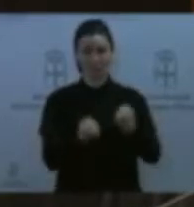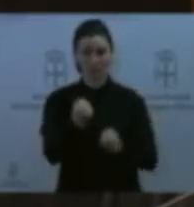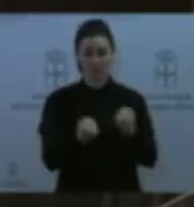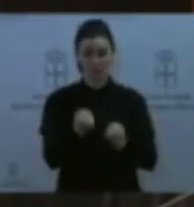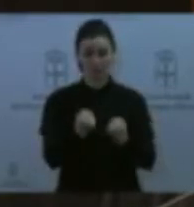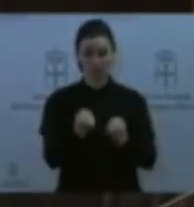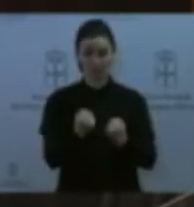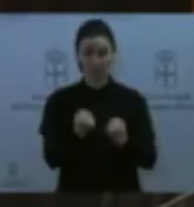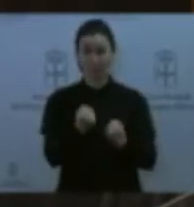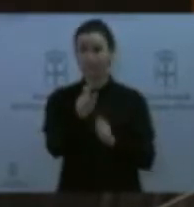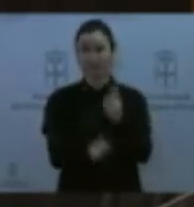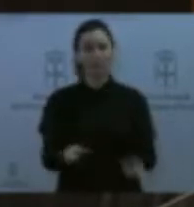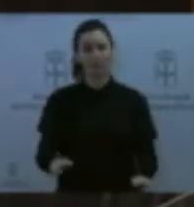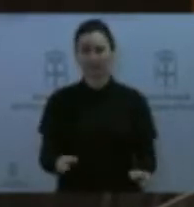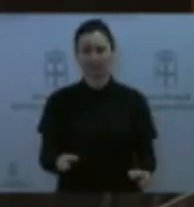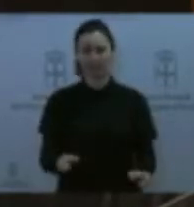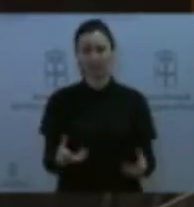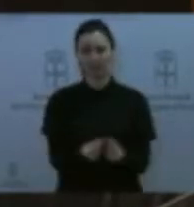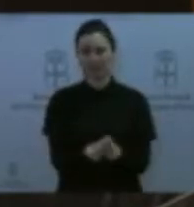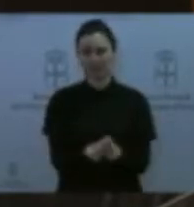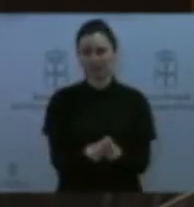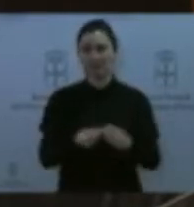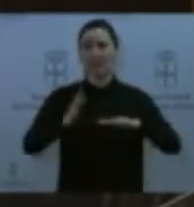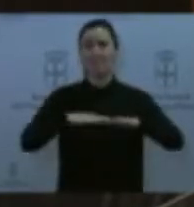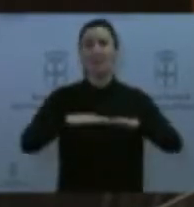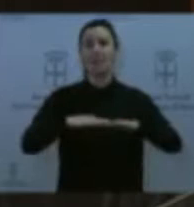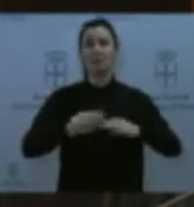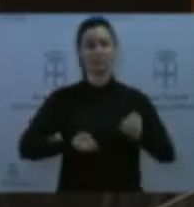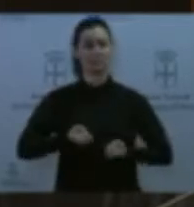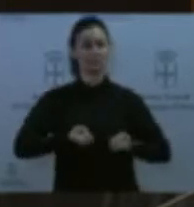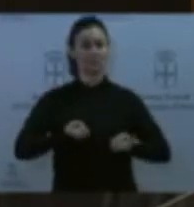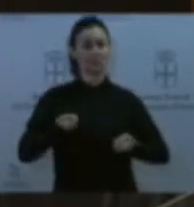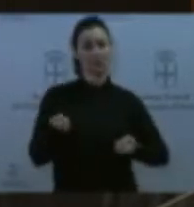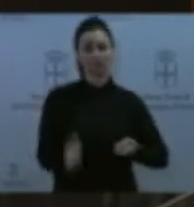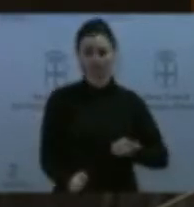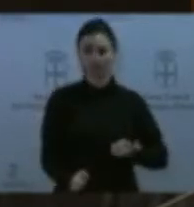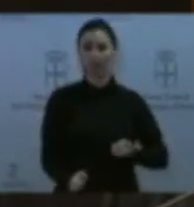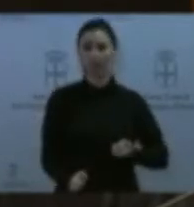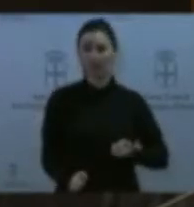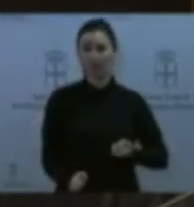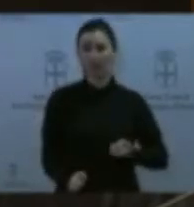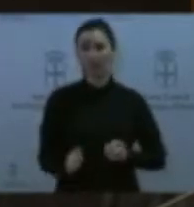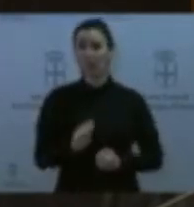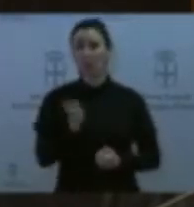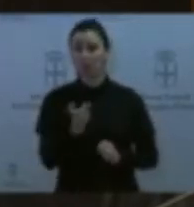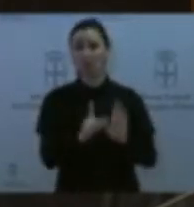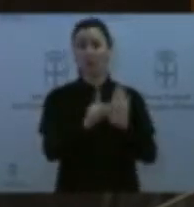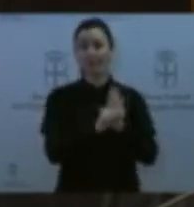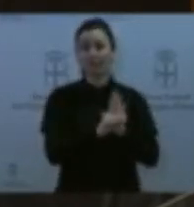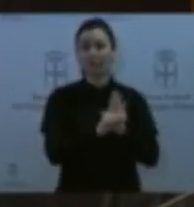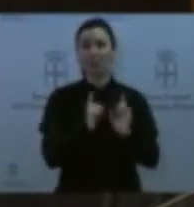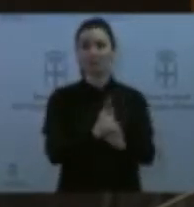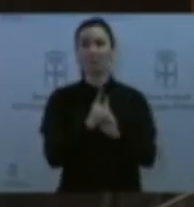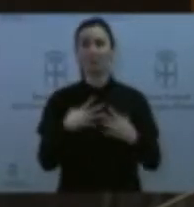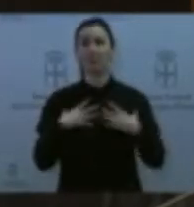mínimo, alguien que lo conduzca y alguien que, según el decreto del transporte sanitario aprobado en esta legislatura,